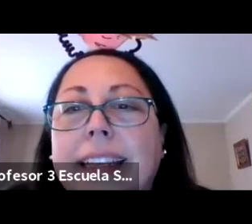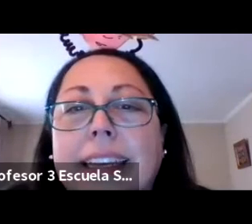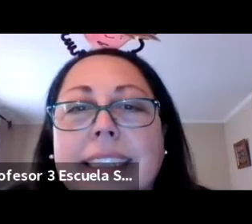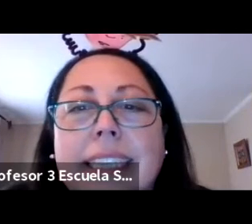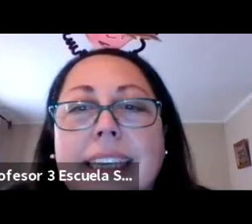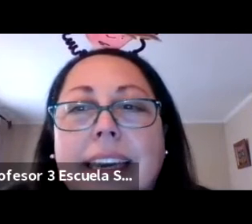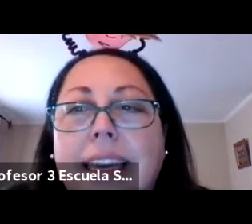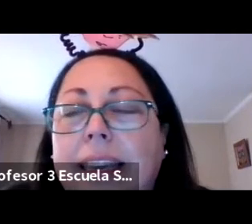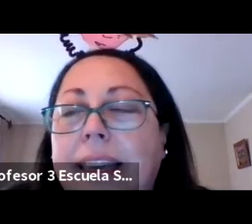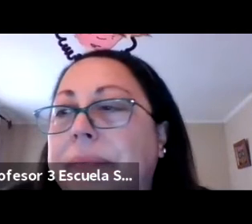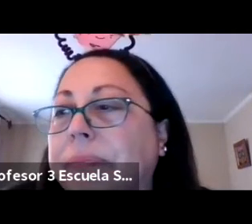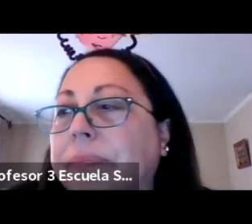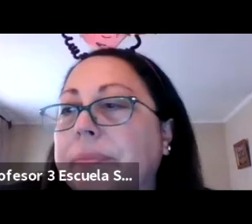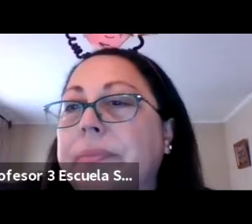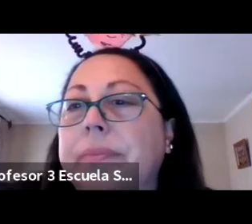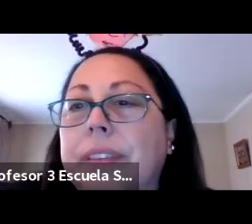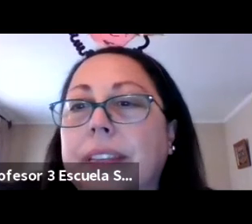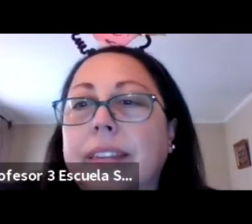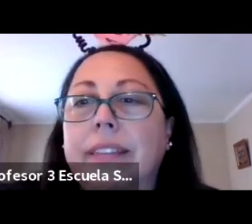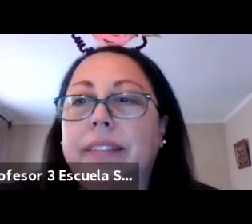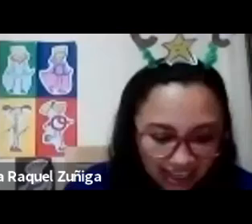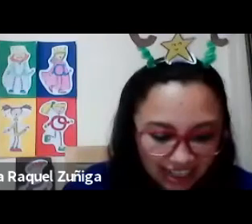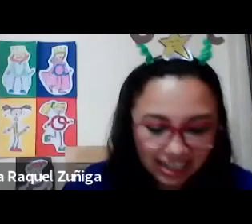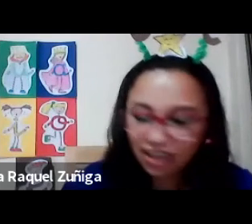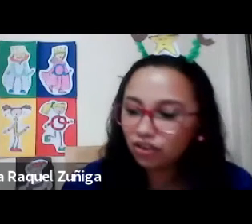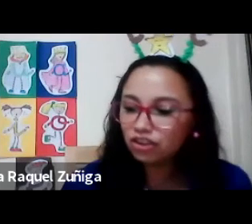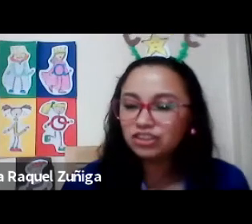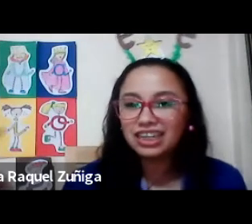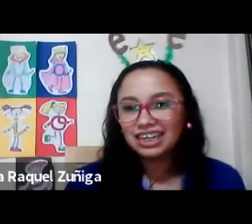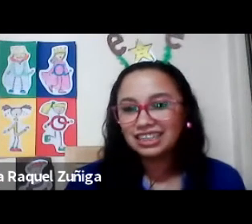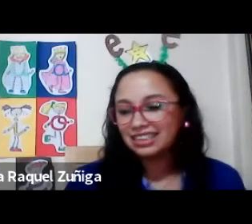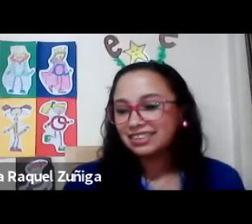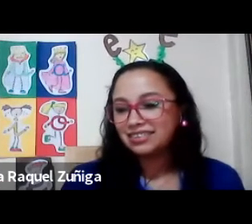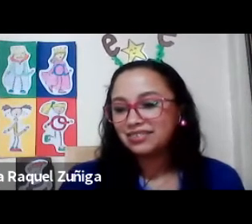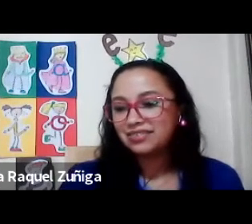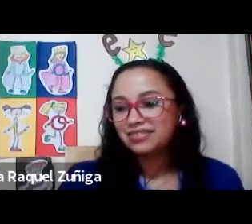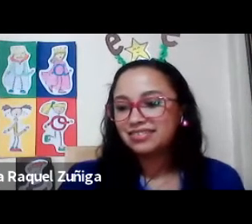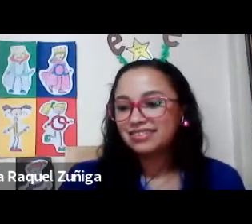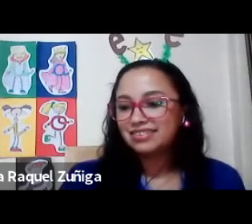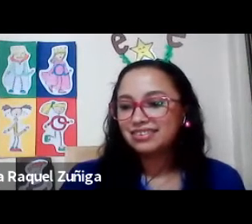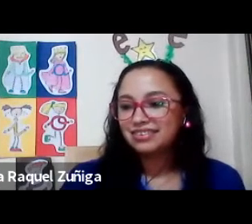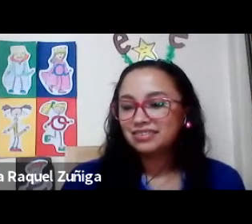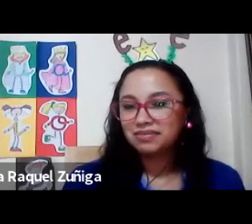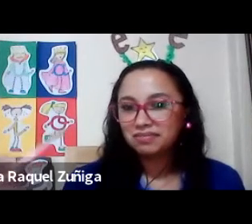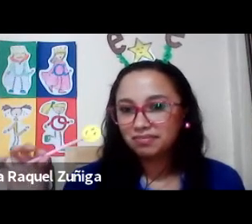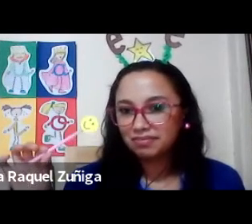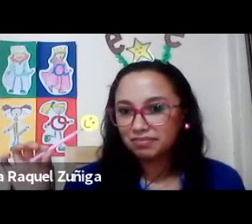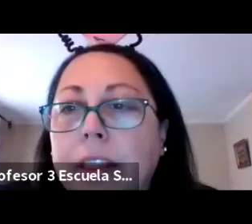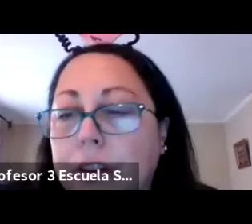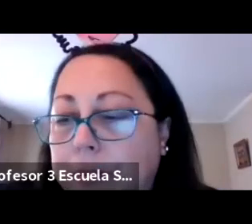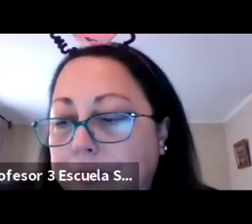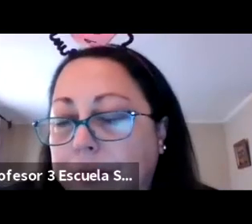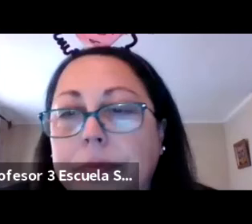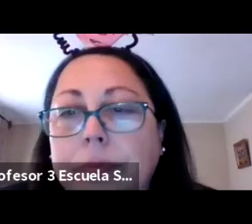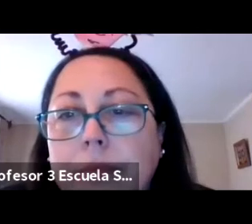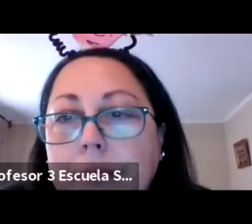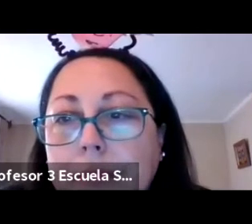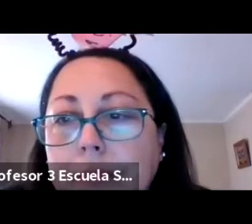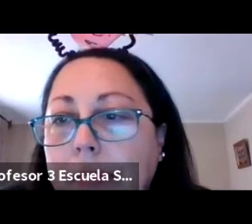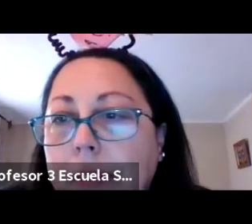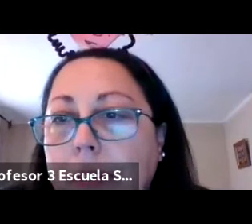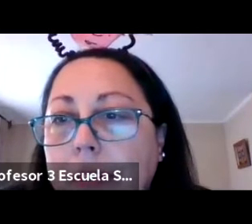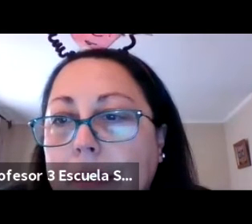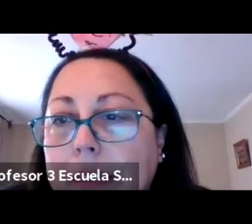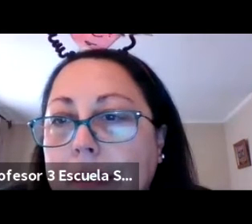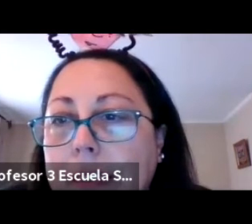tía Raquel. ¿Quién sigue? Sigue Ricardo González. Ya, Ricardo.